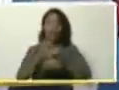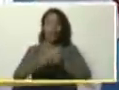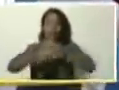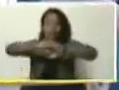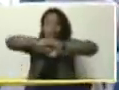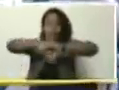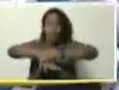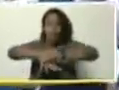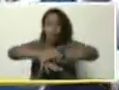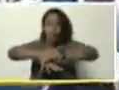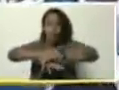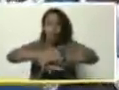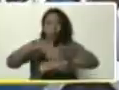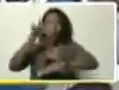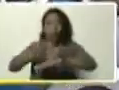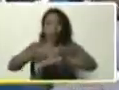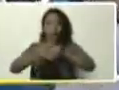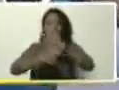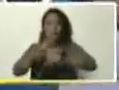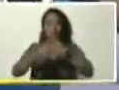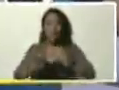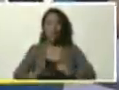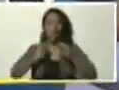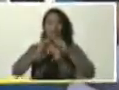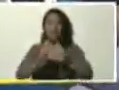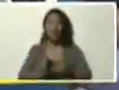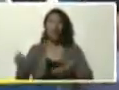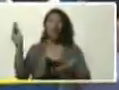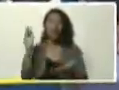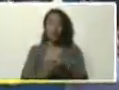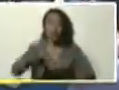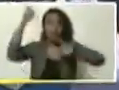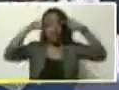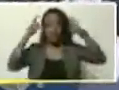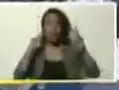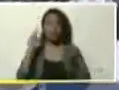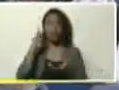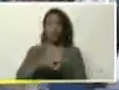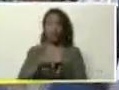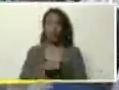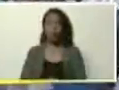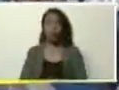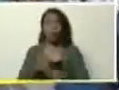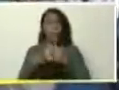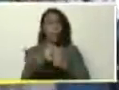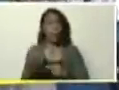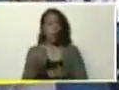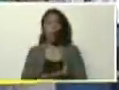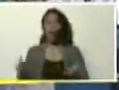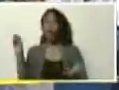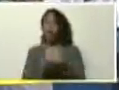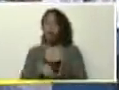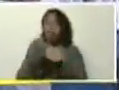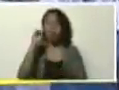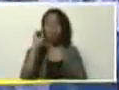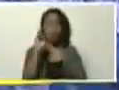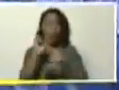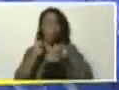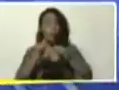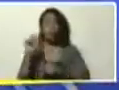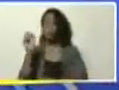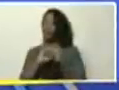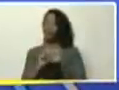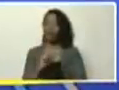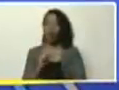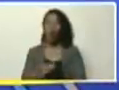Nos toca volver al inicio de cuando Chávez llegó. pero no volvemos de cero. Volvemos